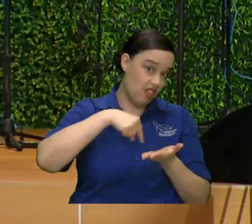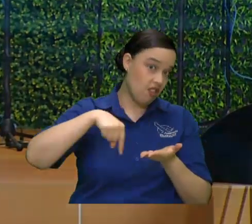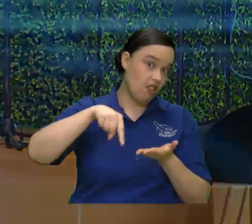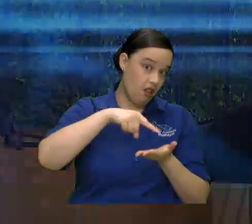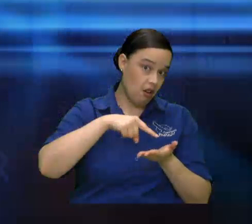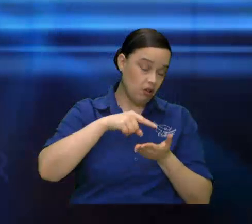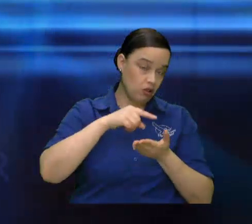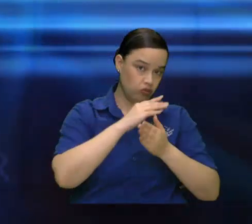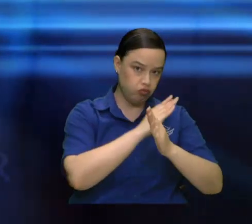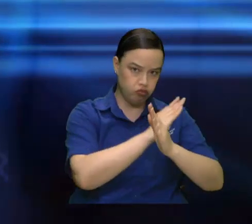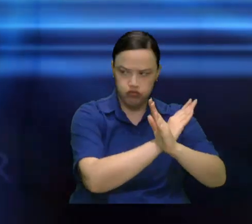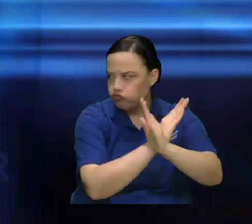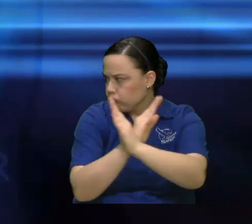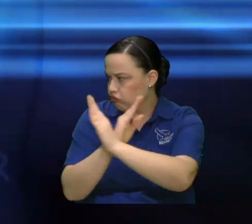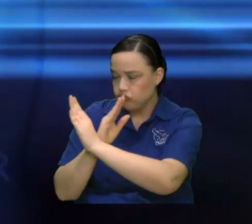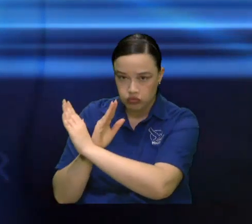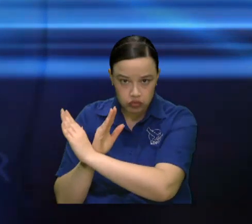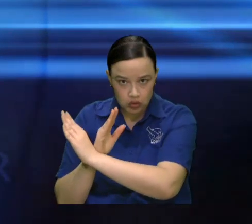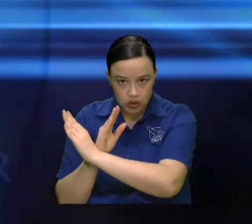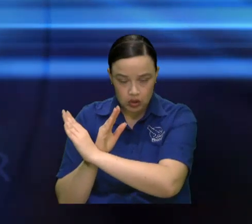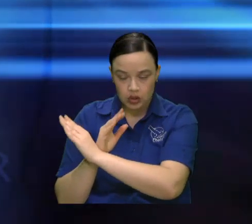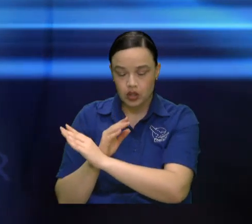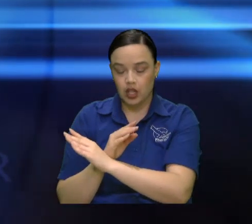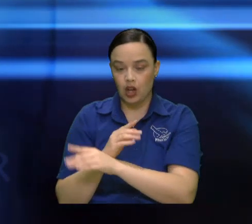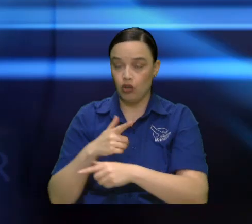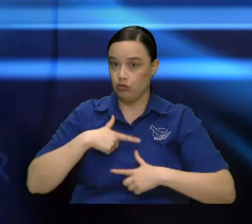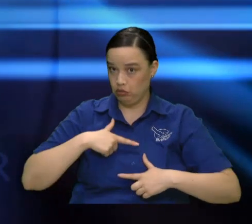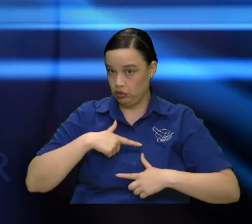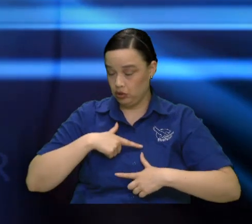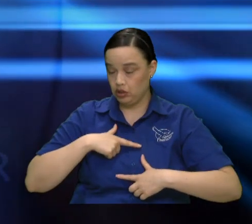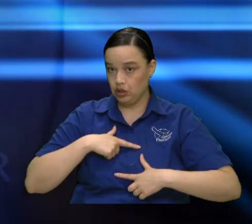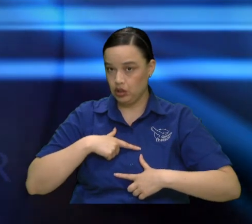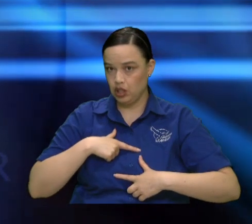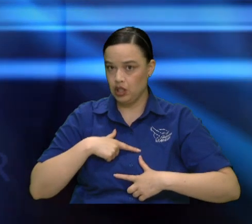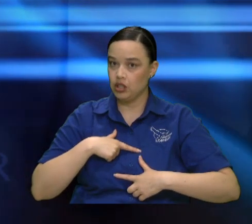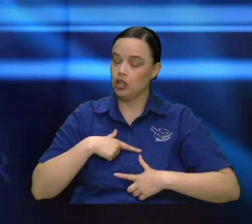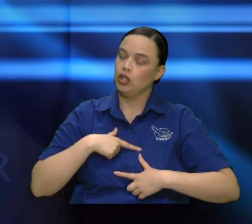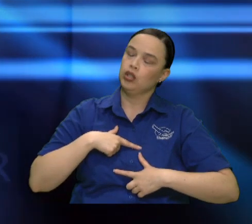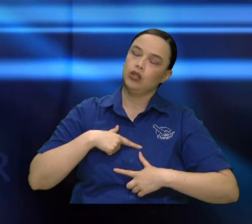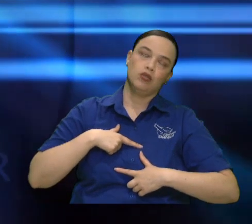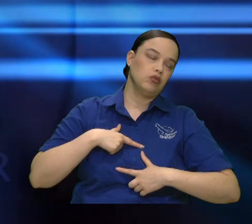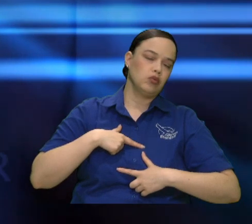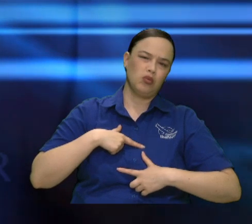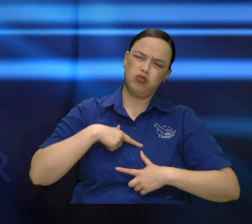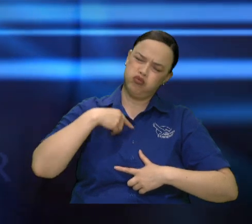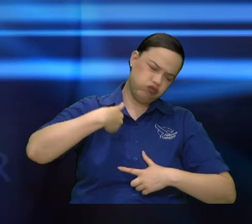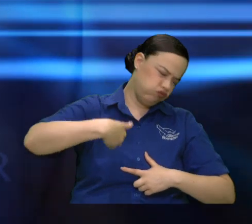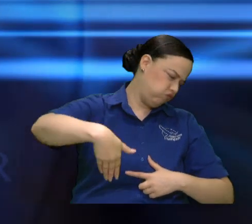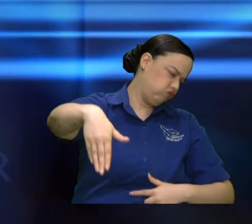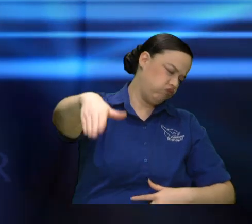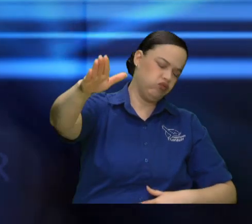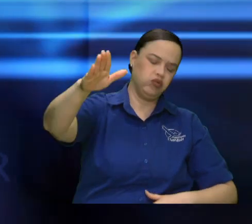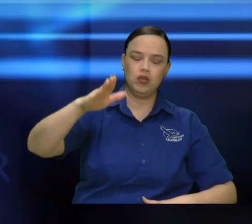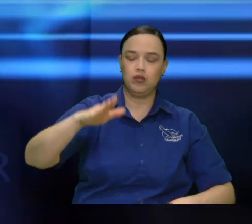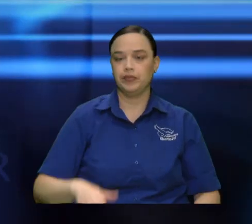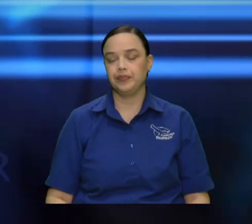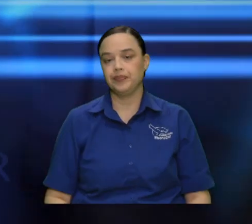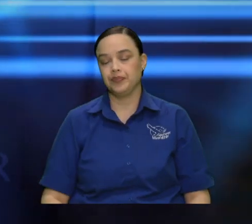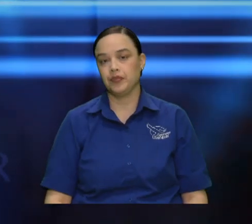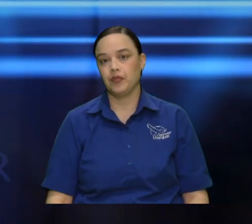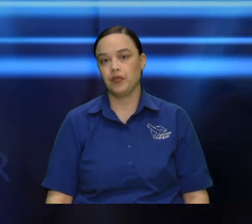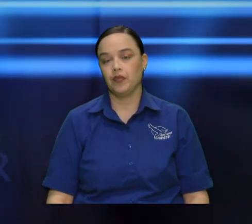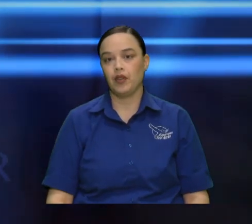bloqueo militar prolongado o sea lleva mucho tiempo a una fortaleza que suele ir acompañado del